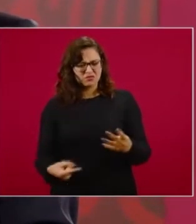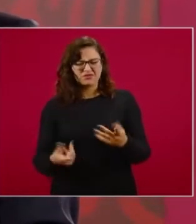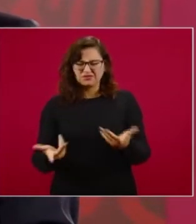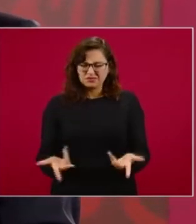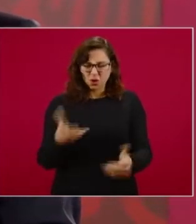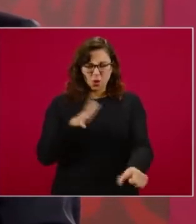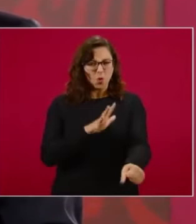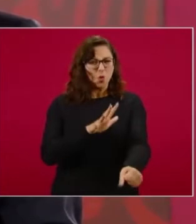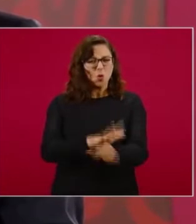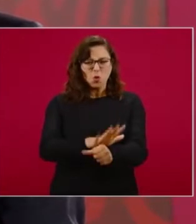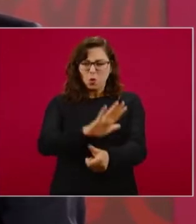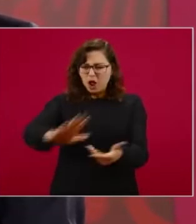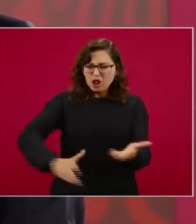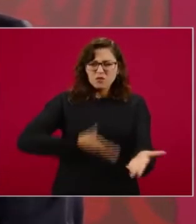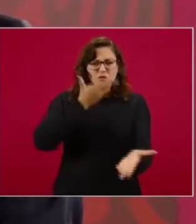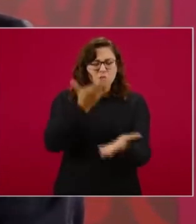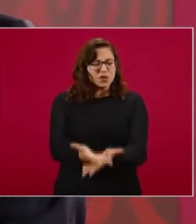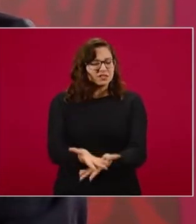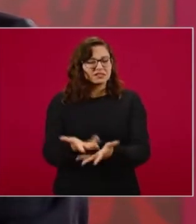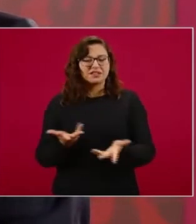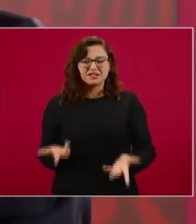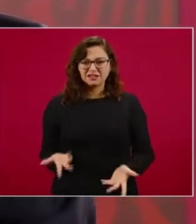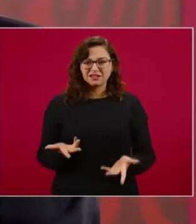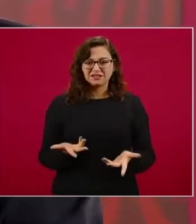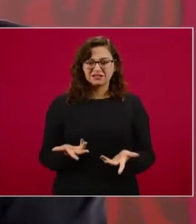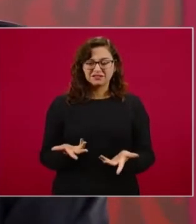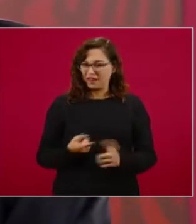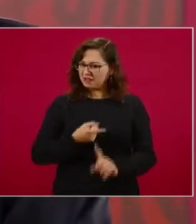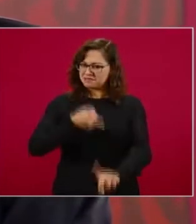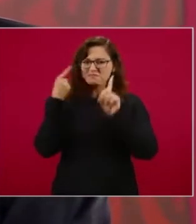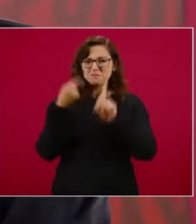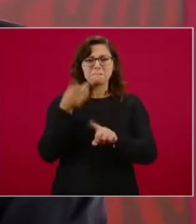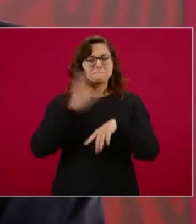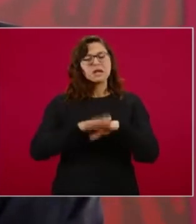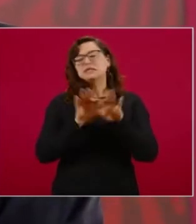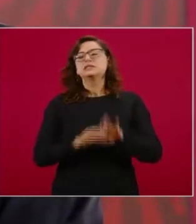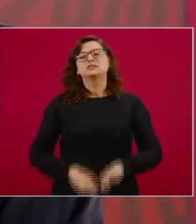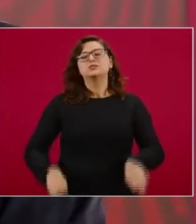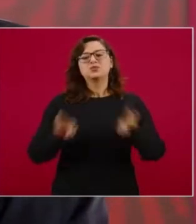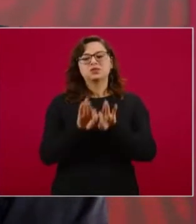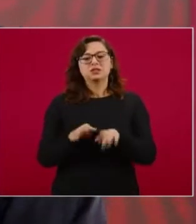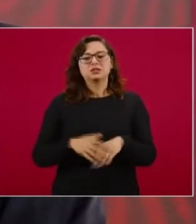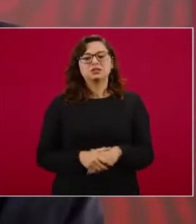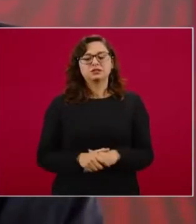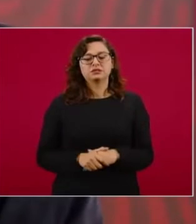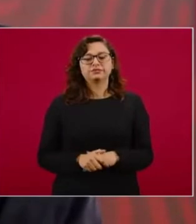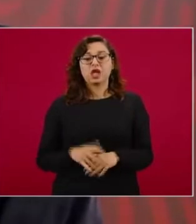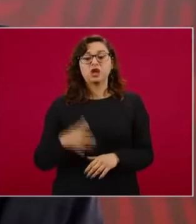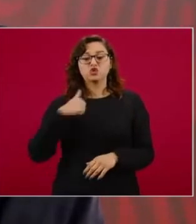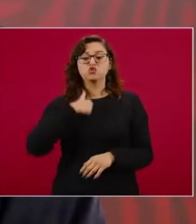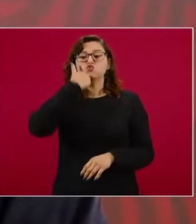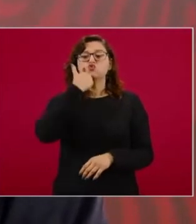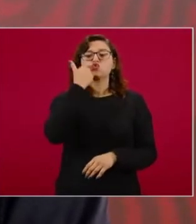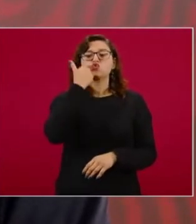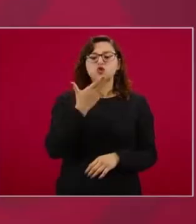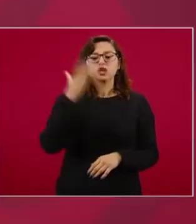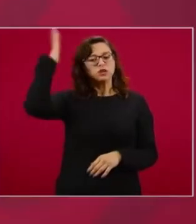lo principal. No es que yo quiero ser dirigente,